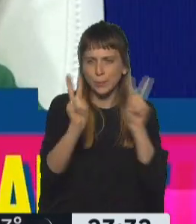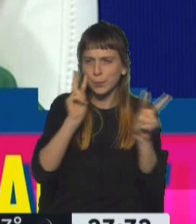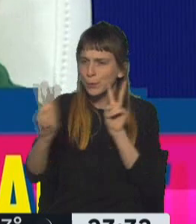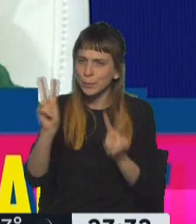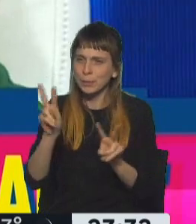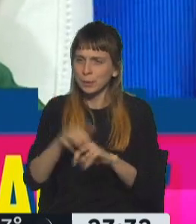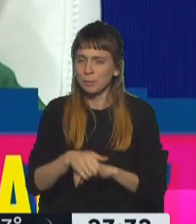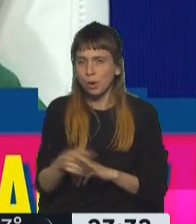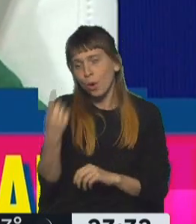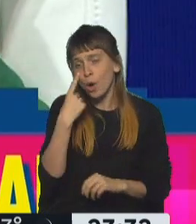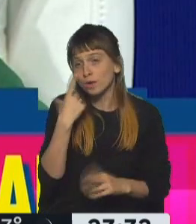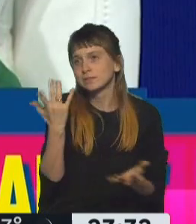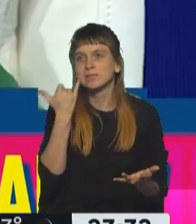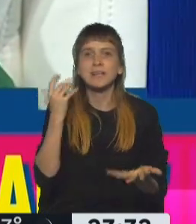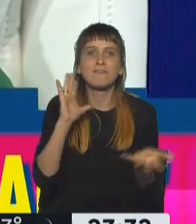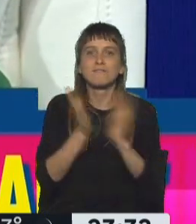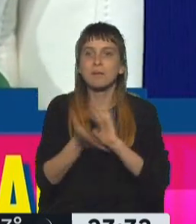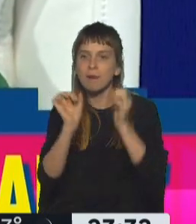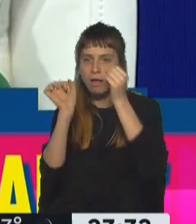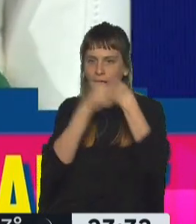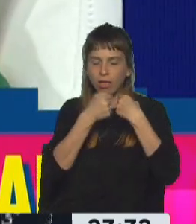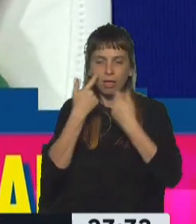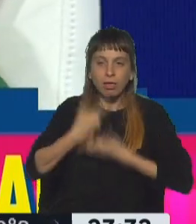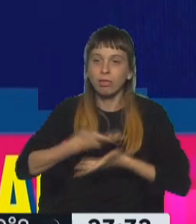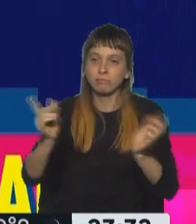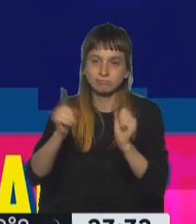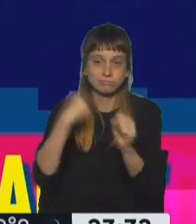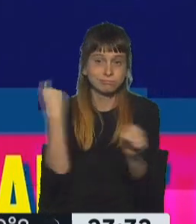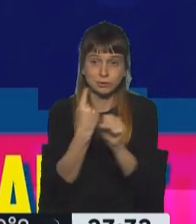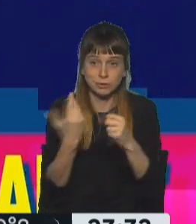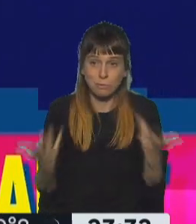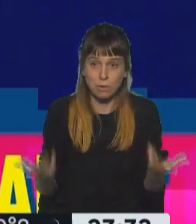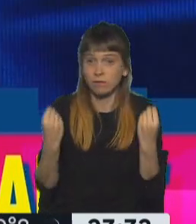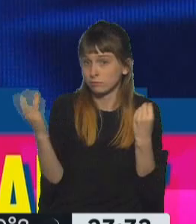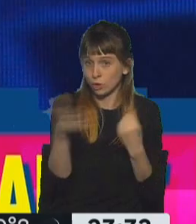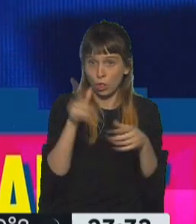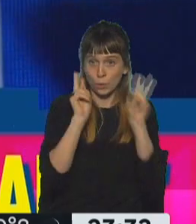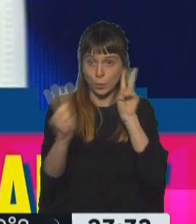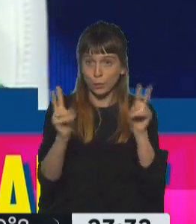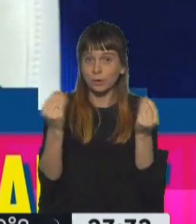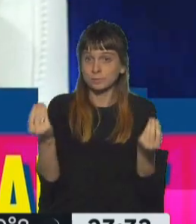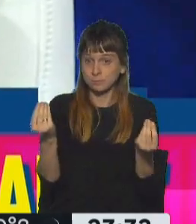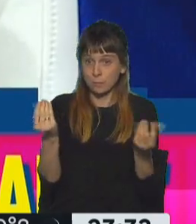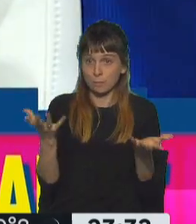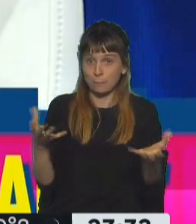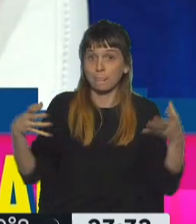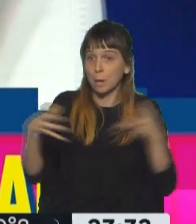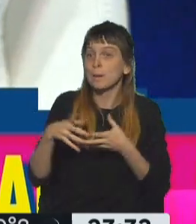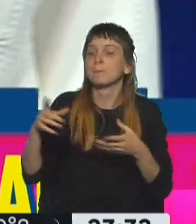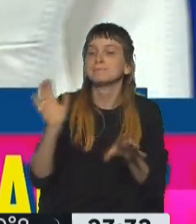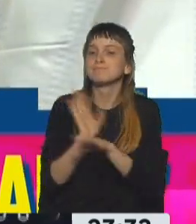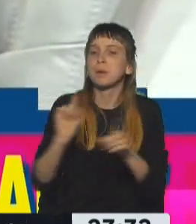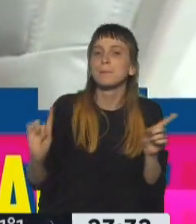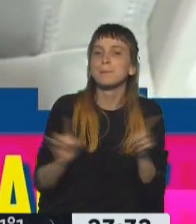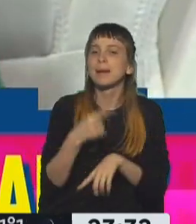algo que ya es inocultable y que está a la vista de todo el mundo, ¿no? El Poder Judicial, el Partido Judicial. No todo, es